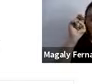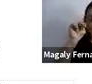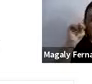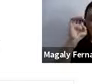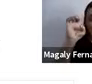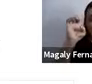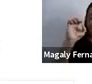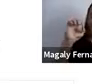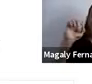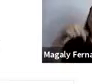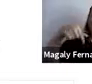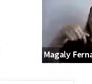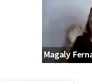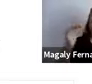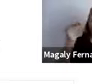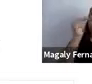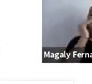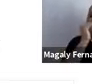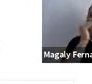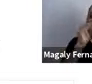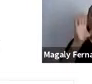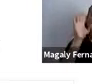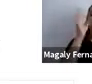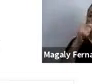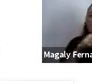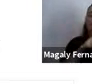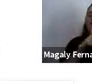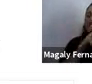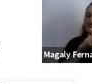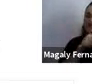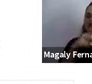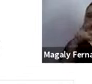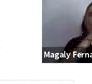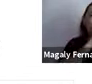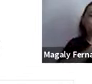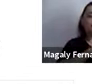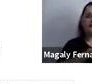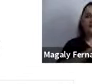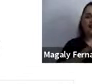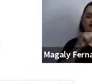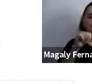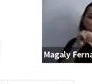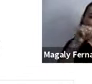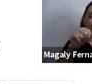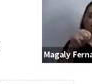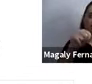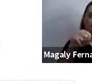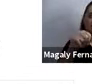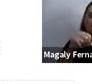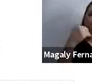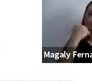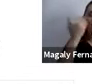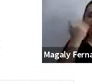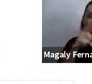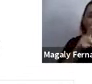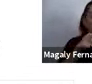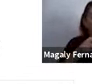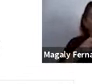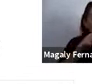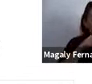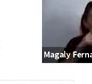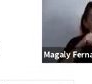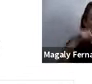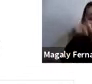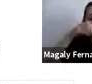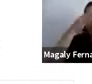no tienen una referencia de bienestar factible y sostenible, que es la referencia necesaria para poder